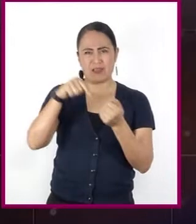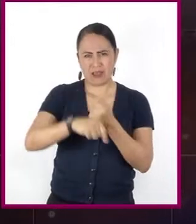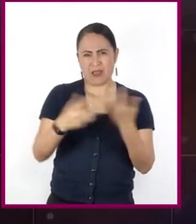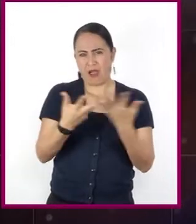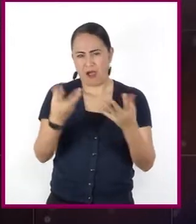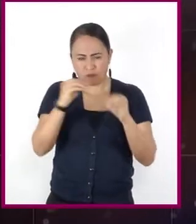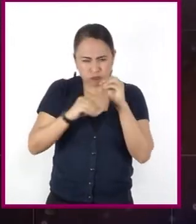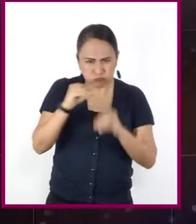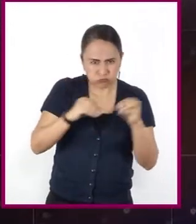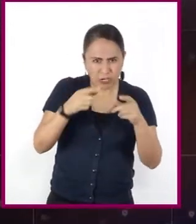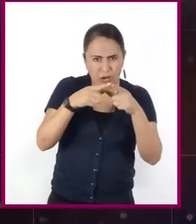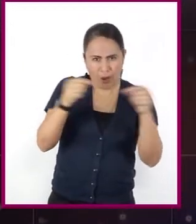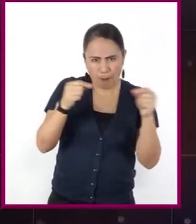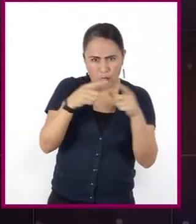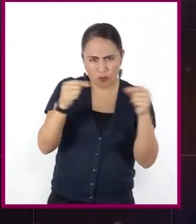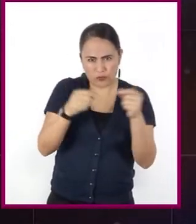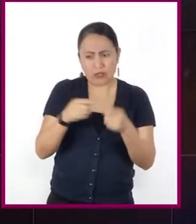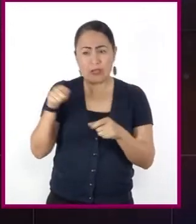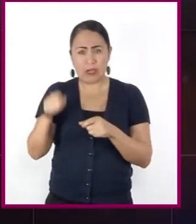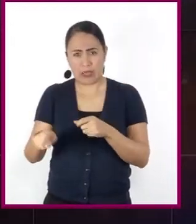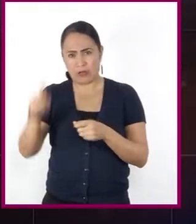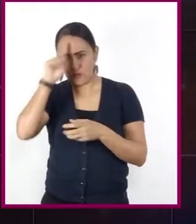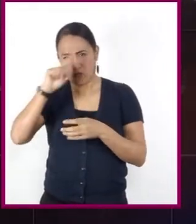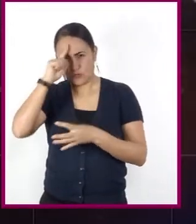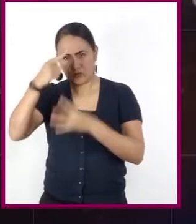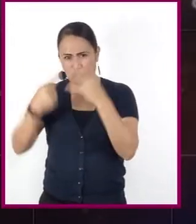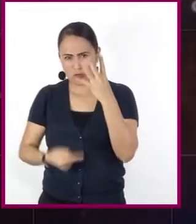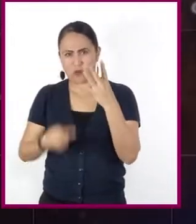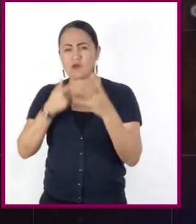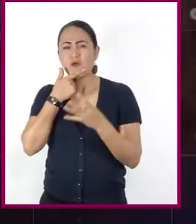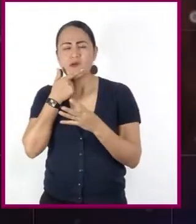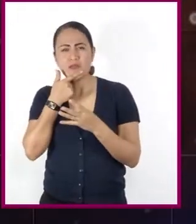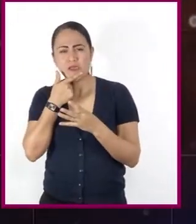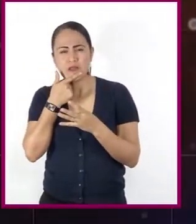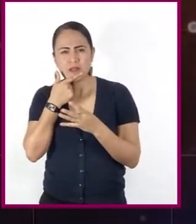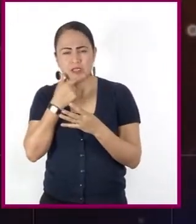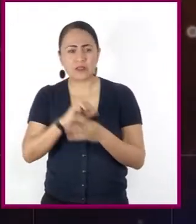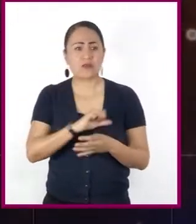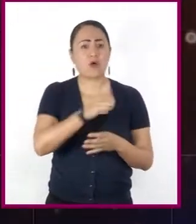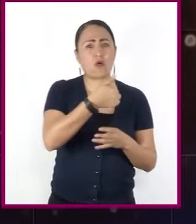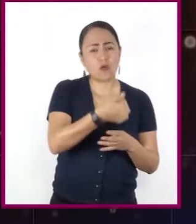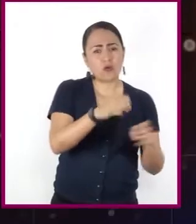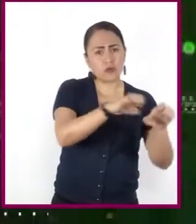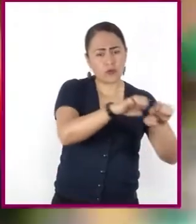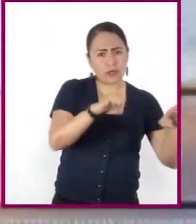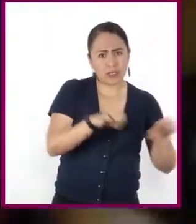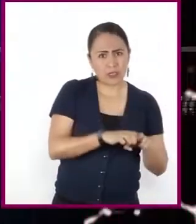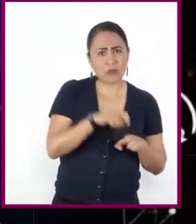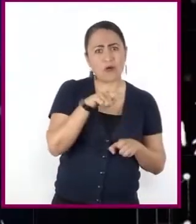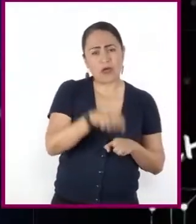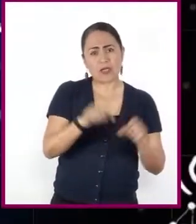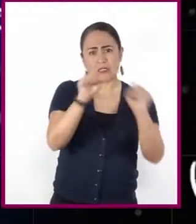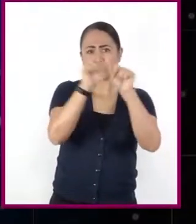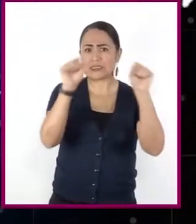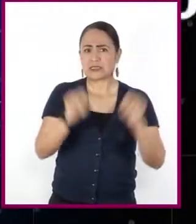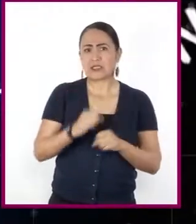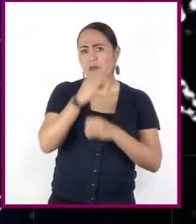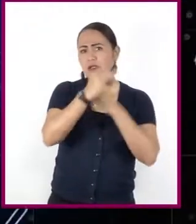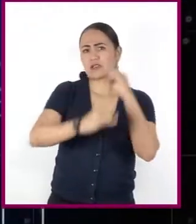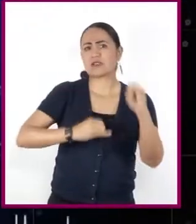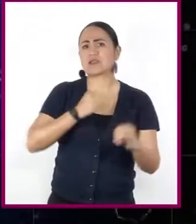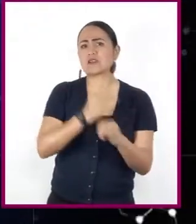Así que mientras una parte daba instrucciones en unidades inglesas, otra respondía en unidades del Sistema